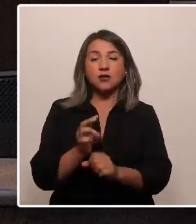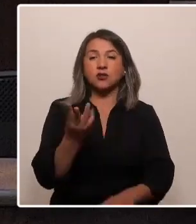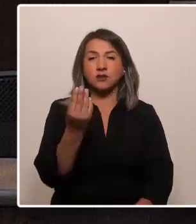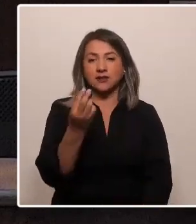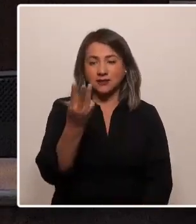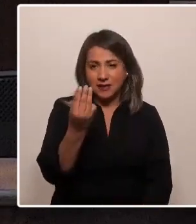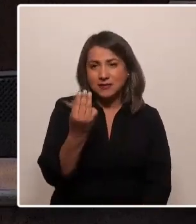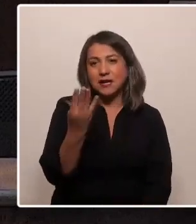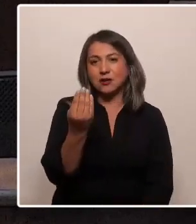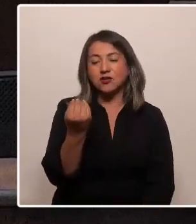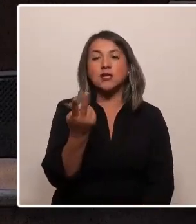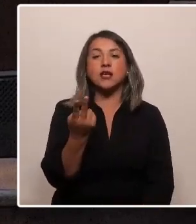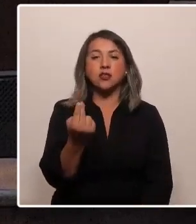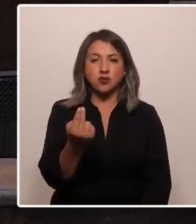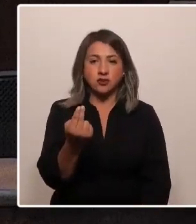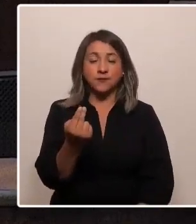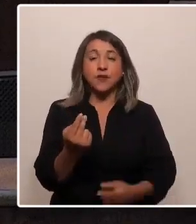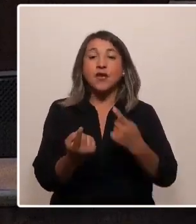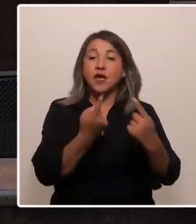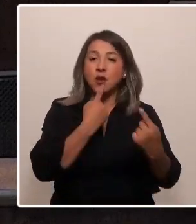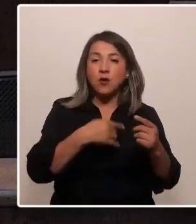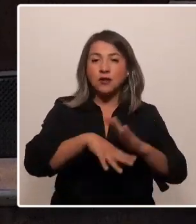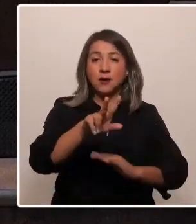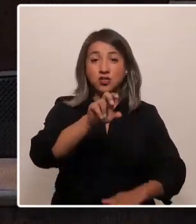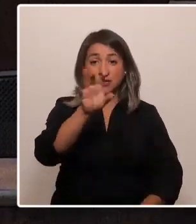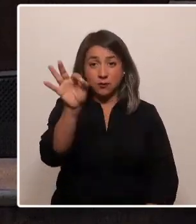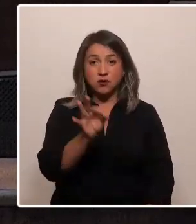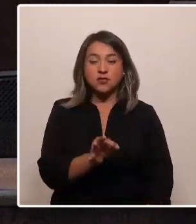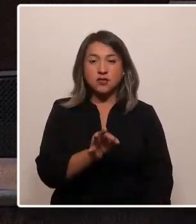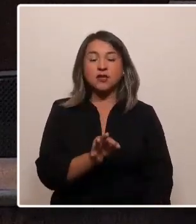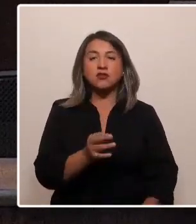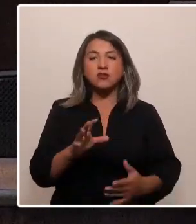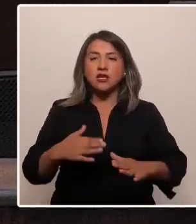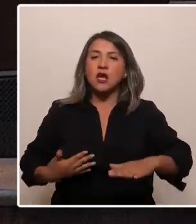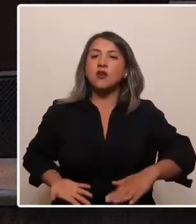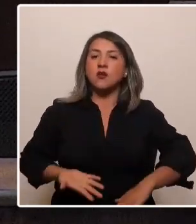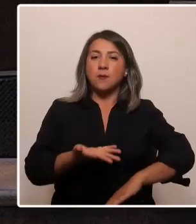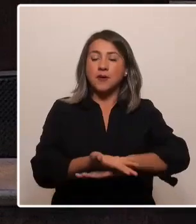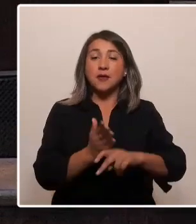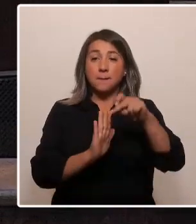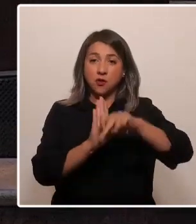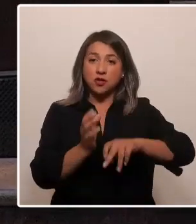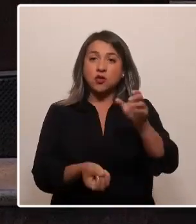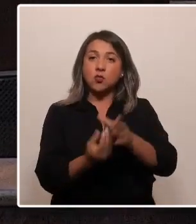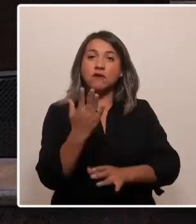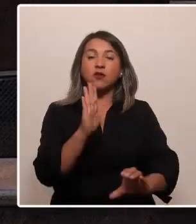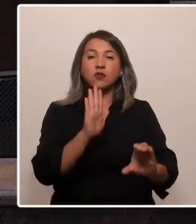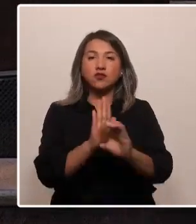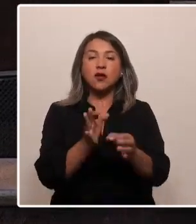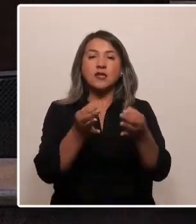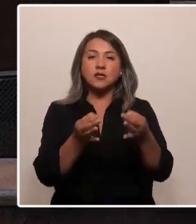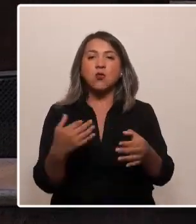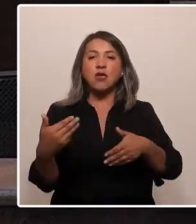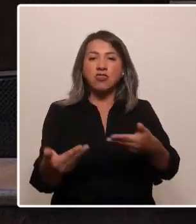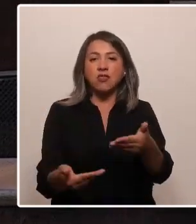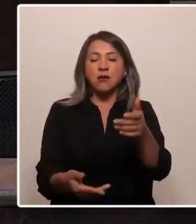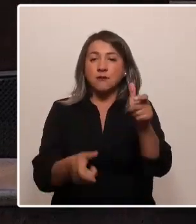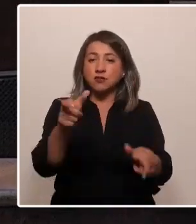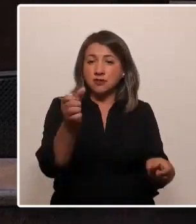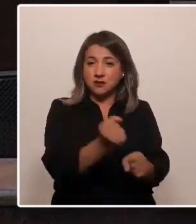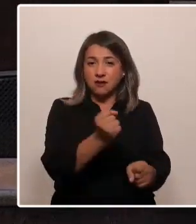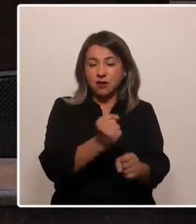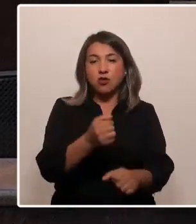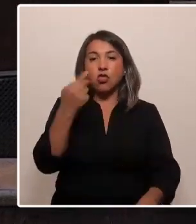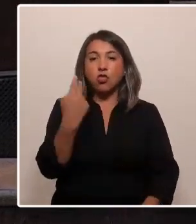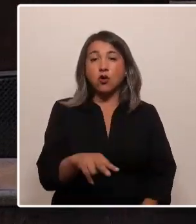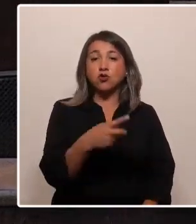12. En las encuestas, más del 80% nos han pedido que el proyecto de nueva constitución garantice que los trabajadores sigan siendo dueños